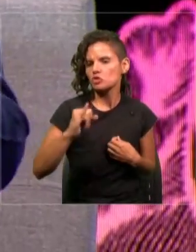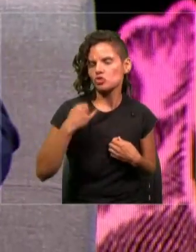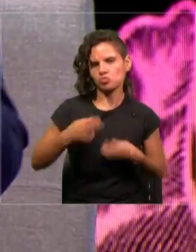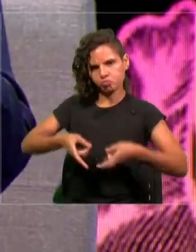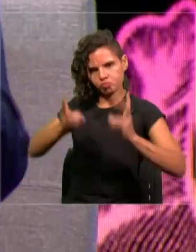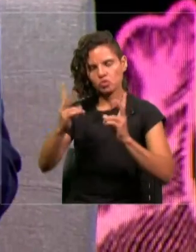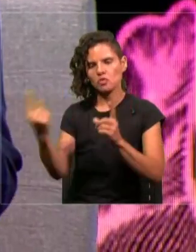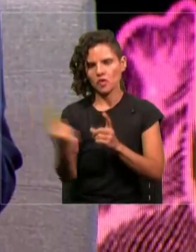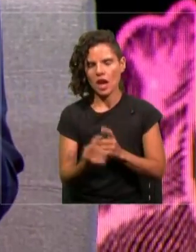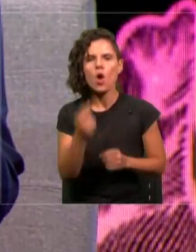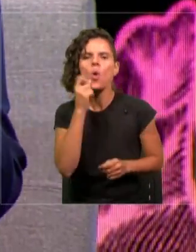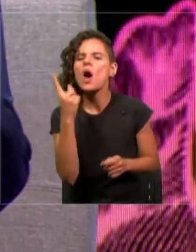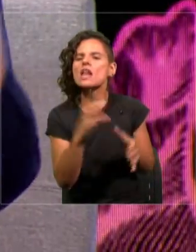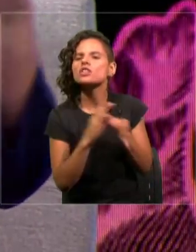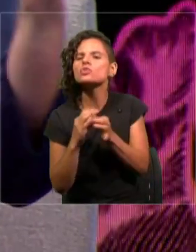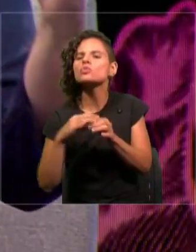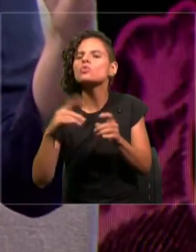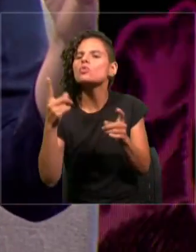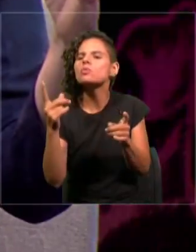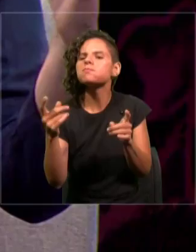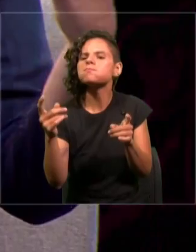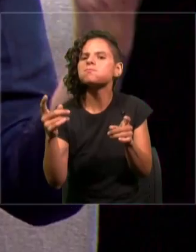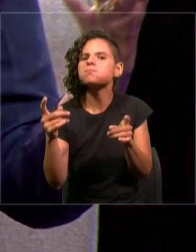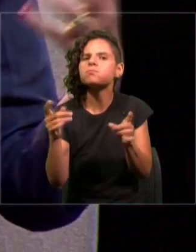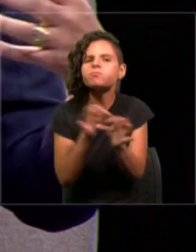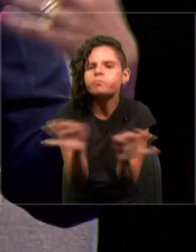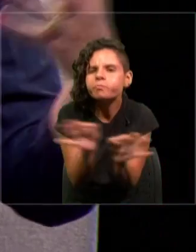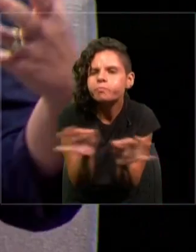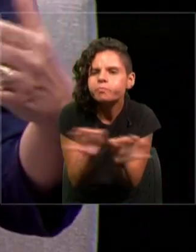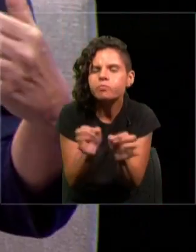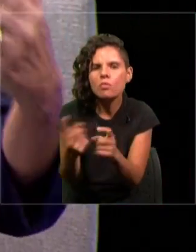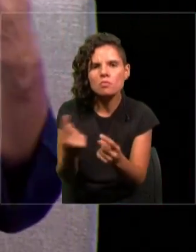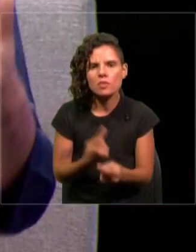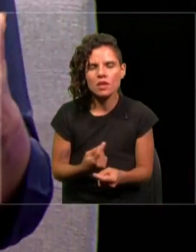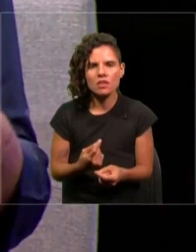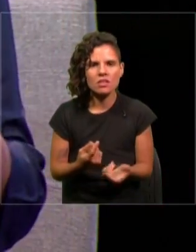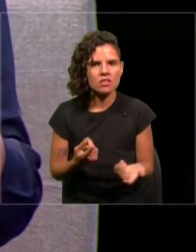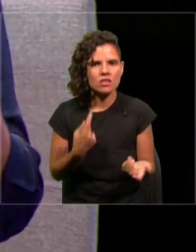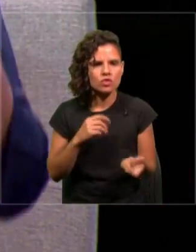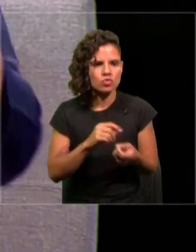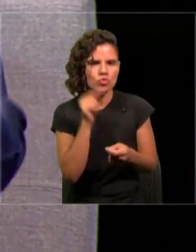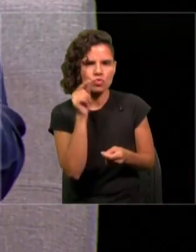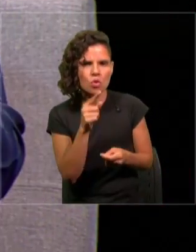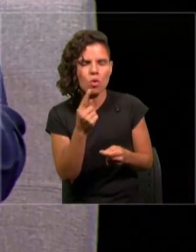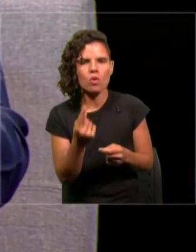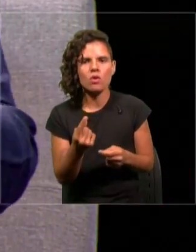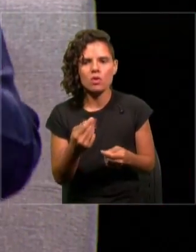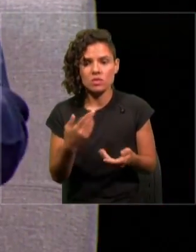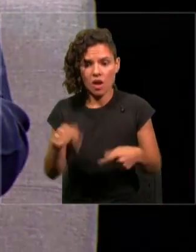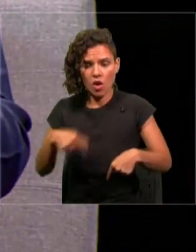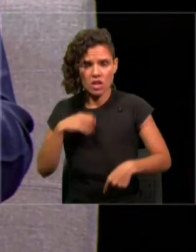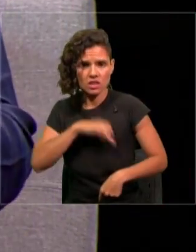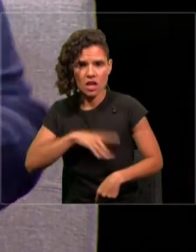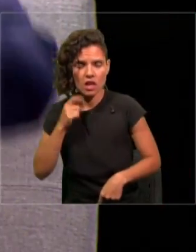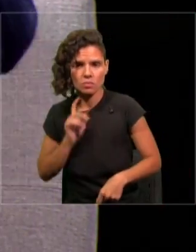qué tipo de argumentos son los argumentos, ¿cierto? Y en el caso chileno ahora, si uno va a dialogar y no parte diciendo estoy en